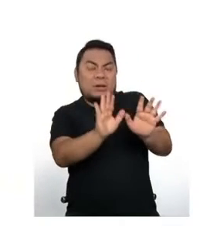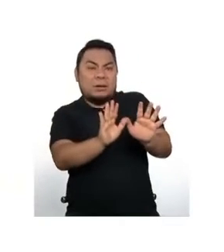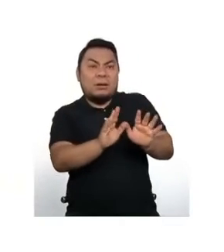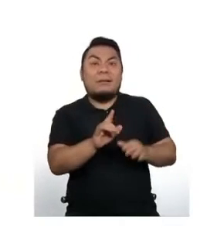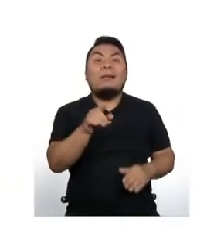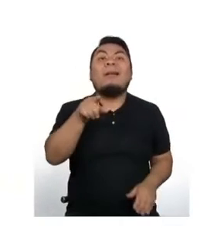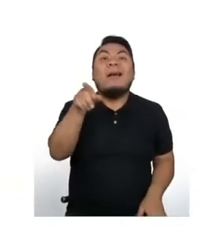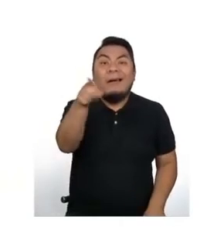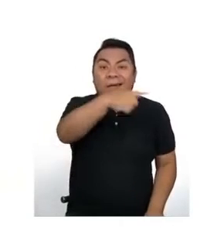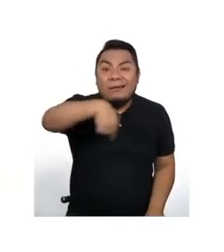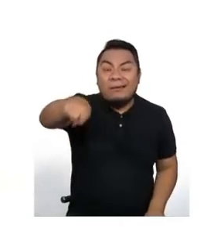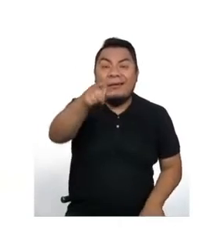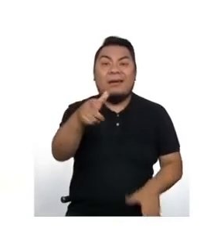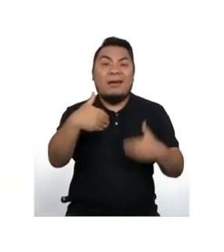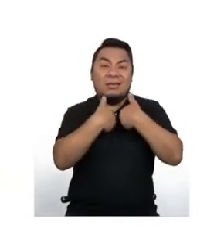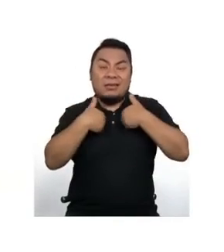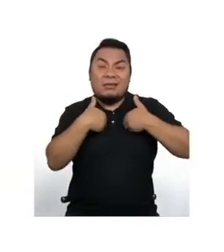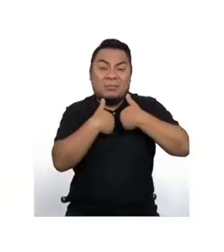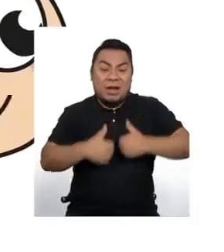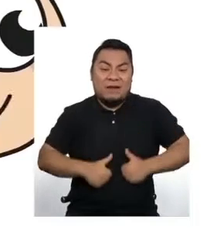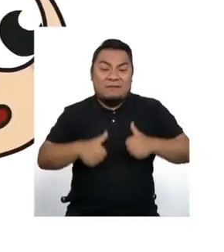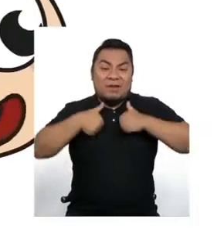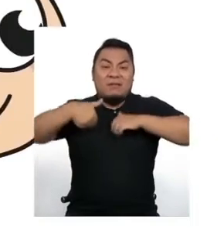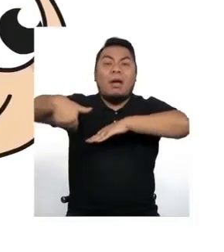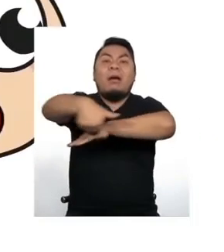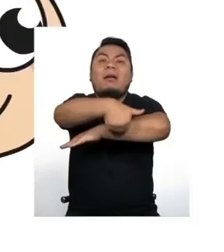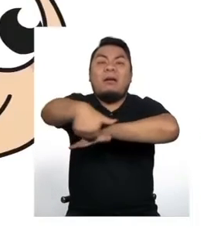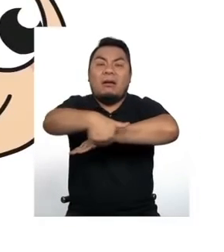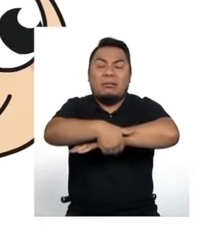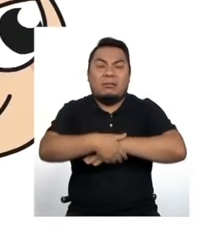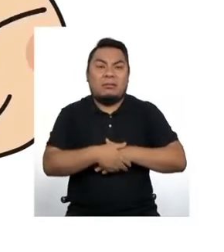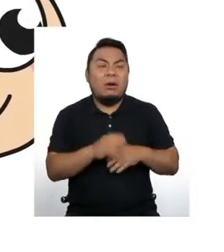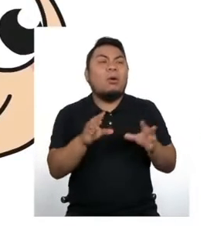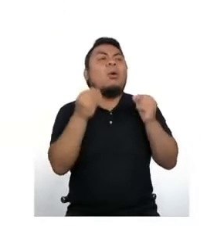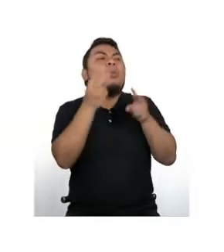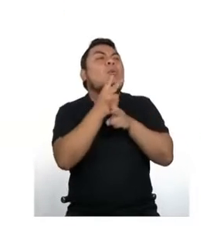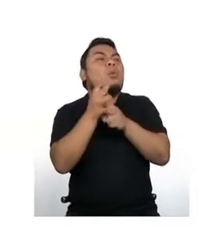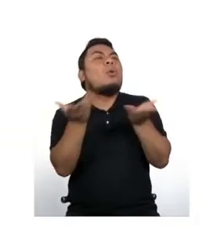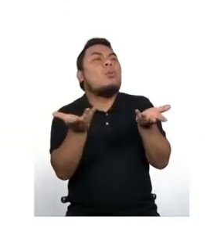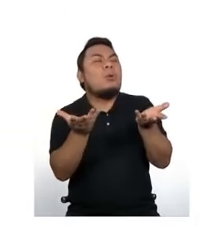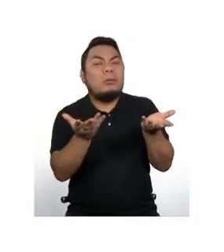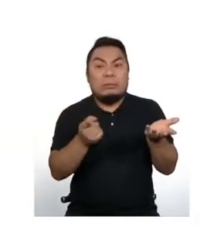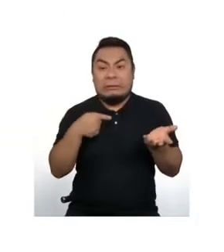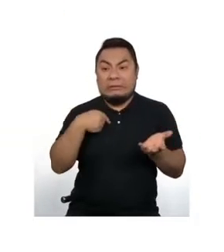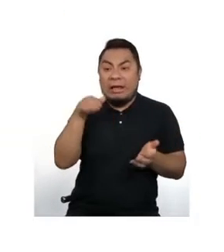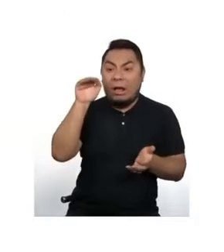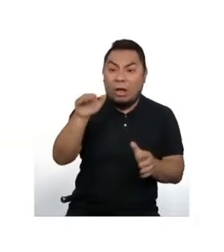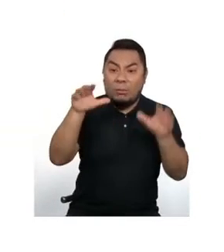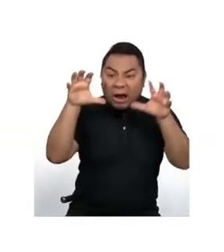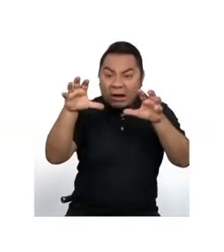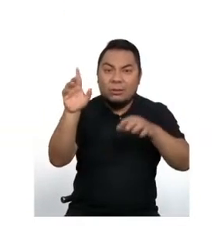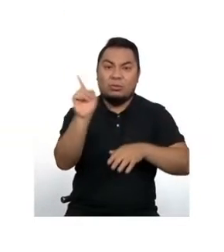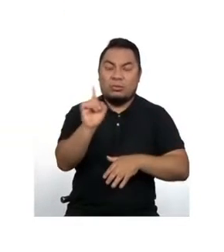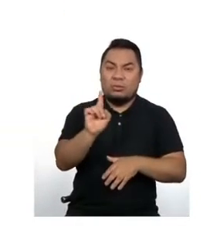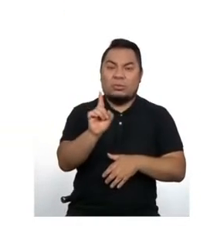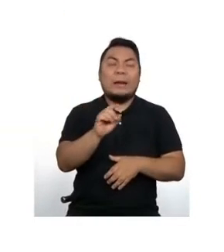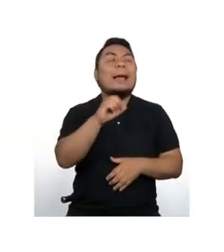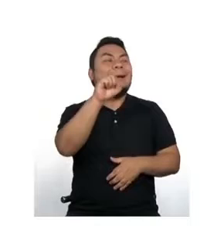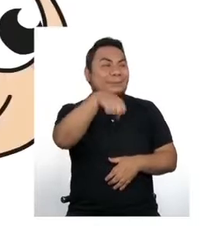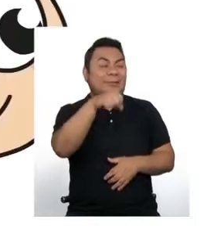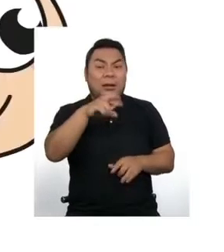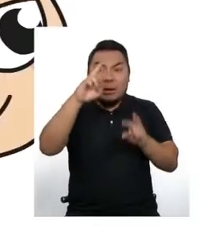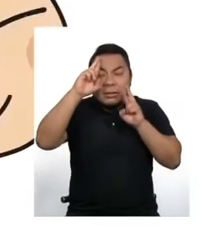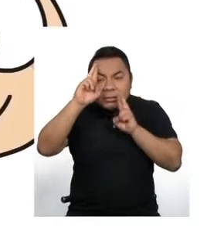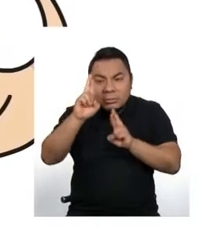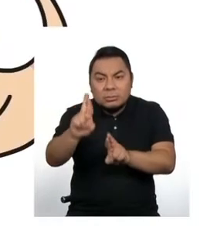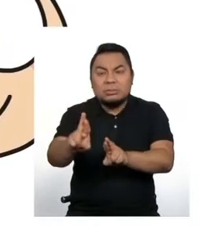Vuelve a repetir estas acciones para colocar las pelotas de otro color en el otro cesto. Si aún no logra colocar